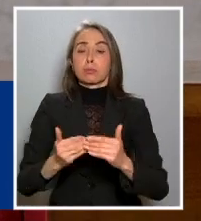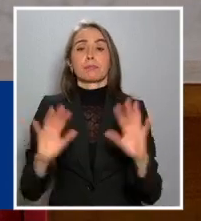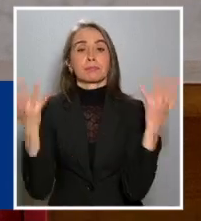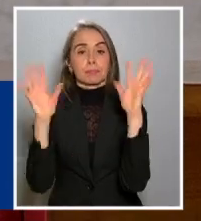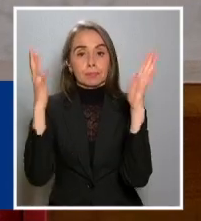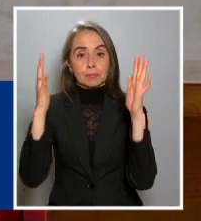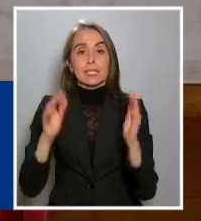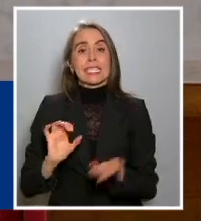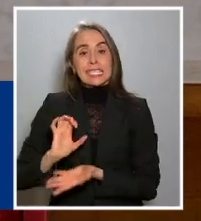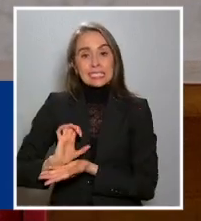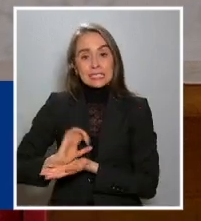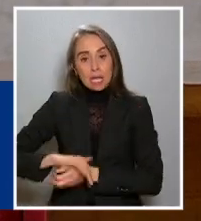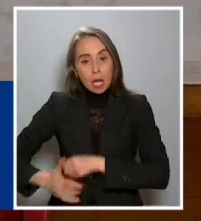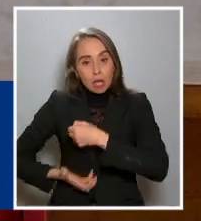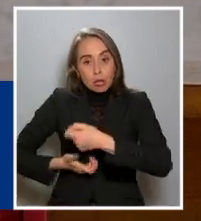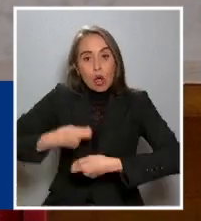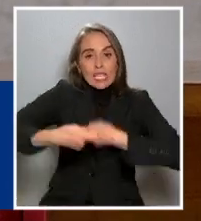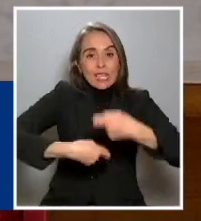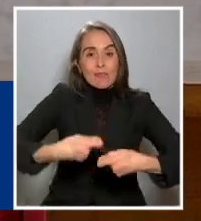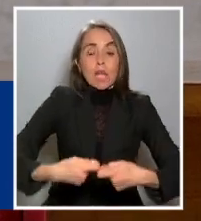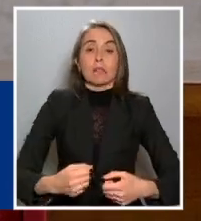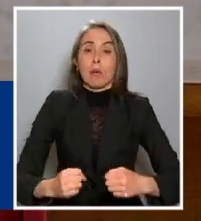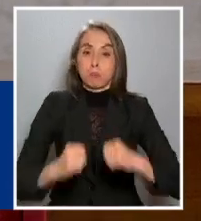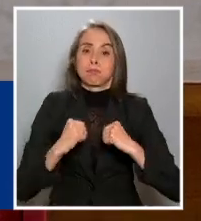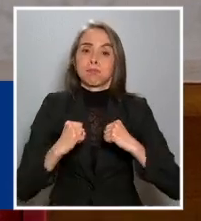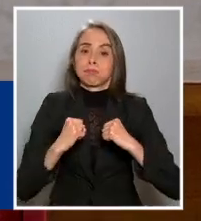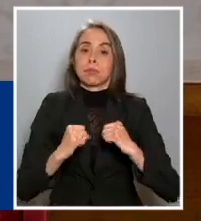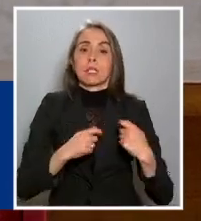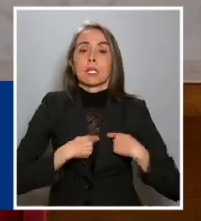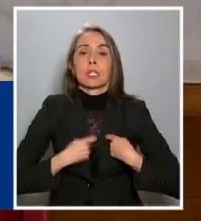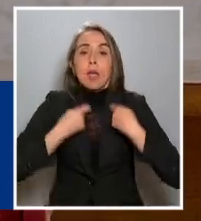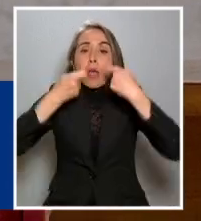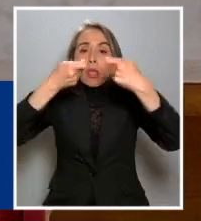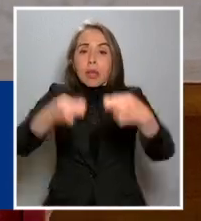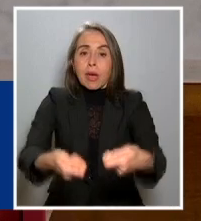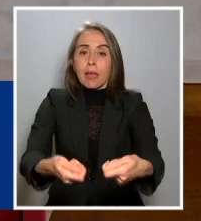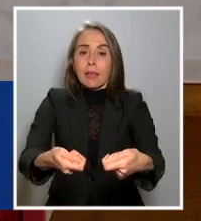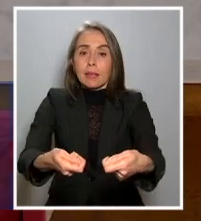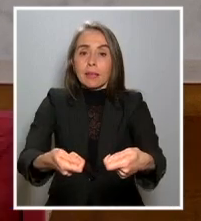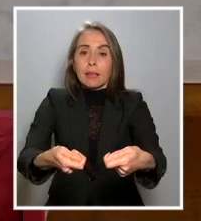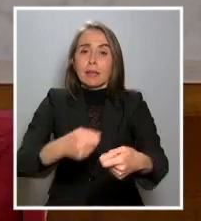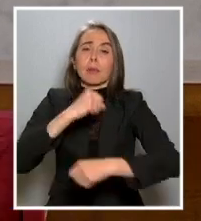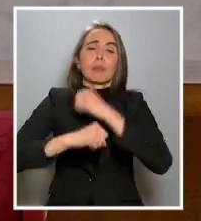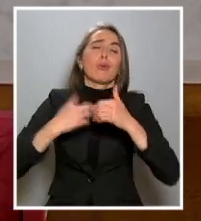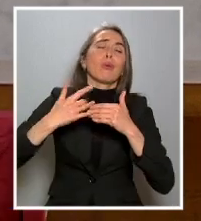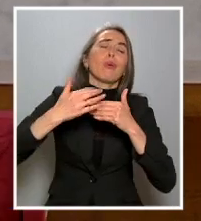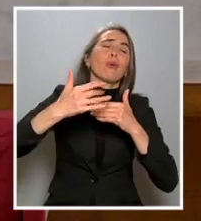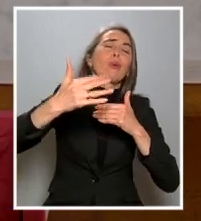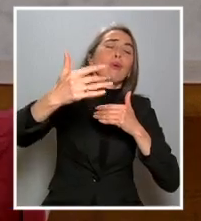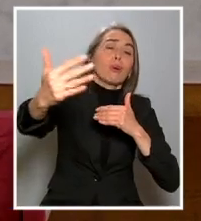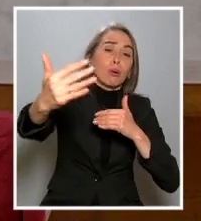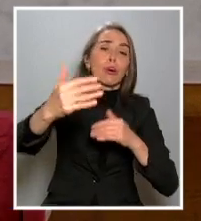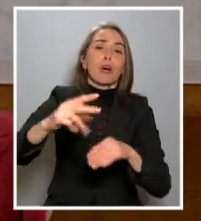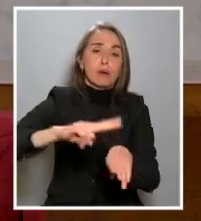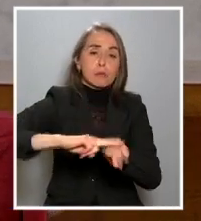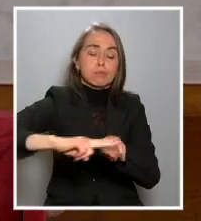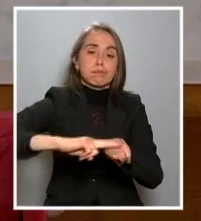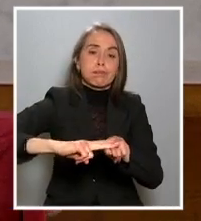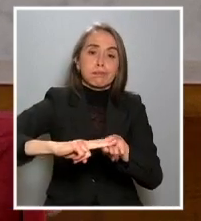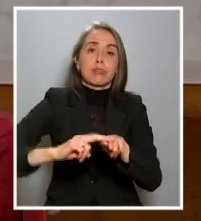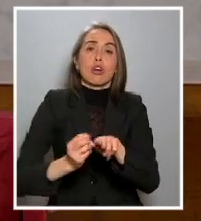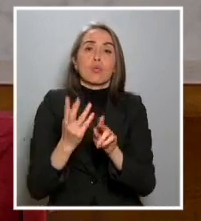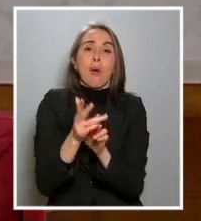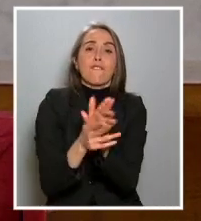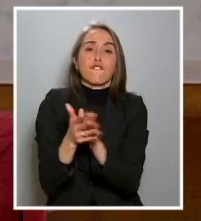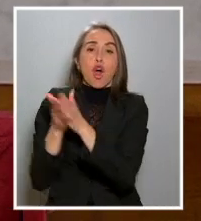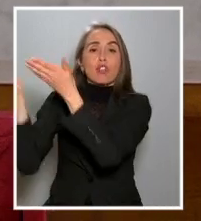Estamos invirtiendo de manera firme, y esto será un legado de muchos años, en infraestructura y en nuevos